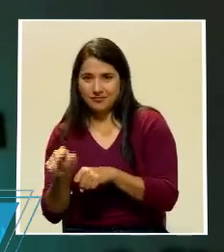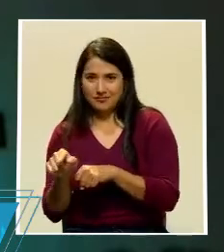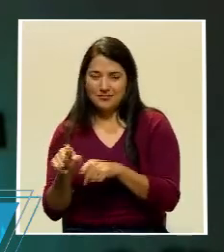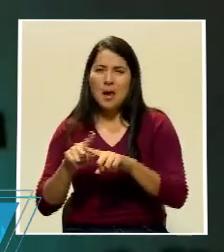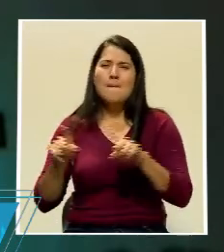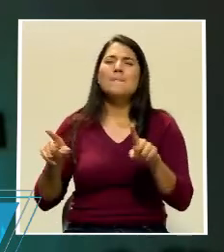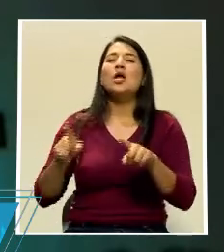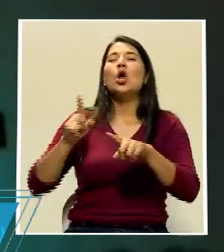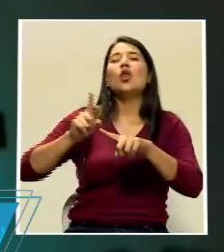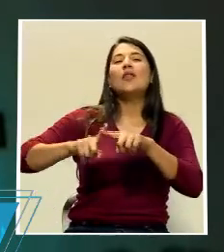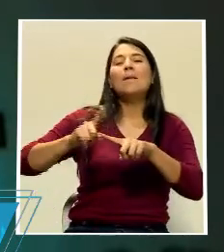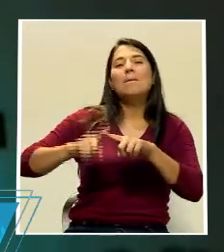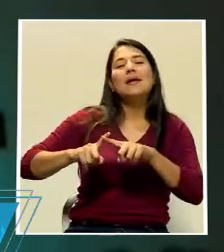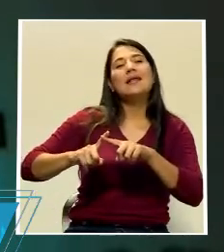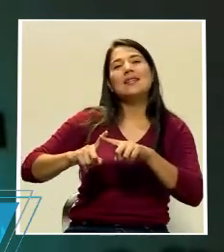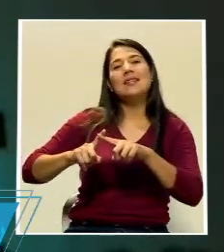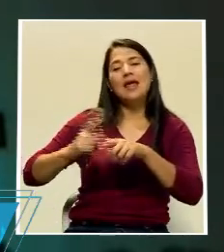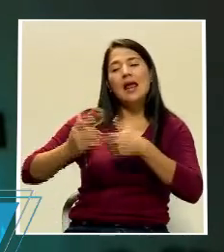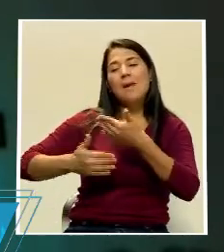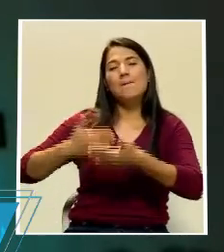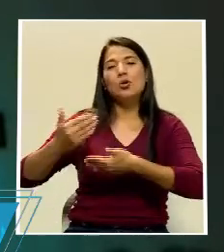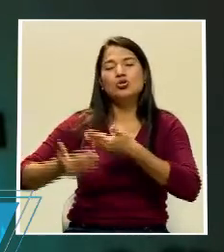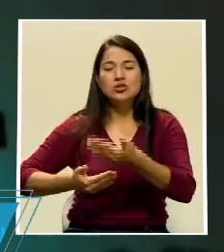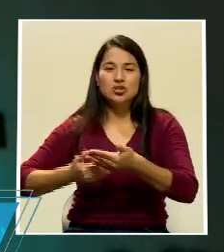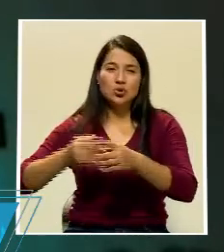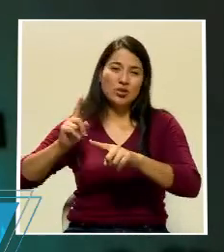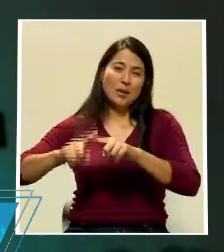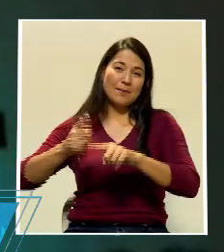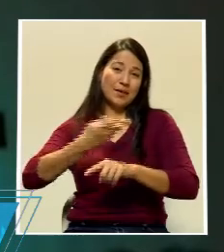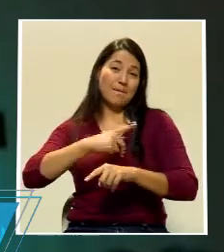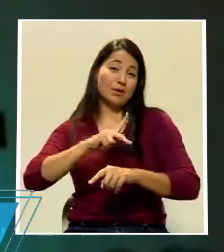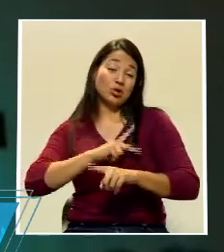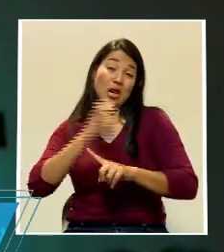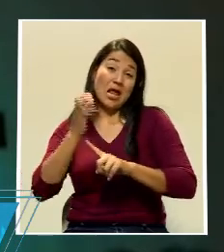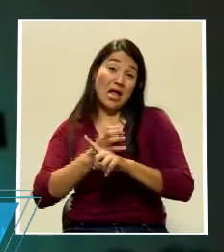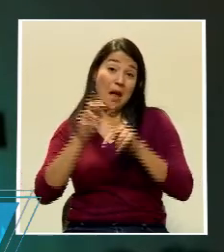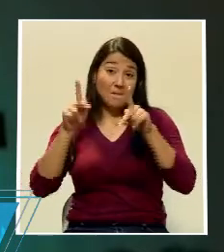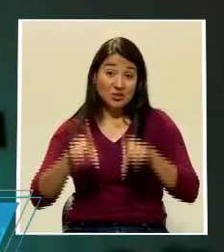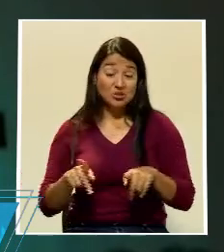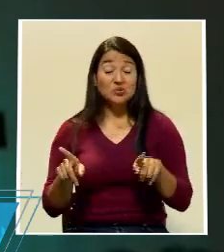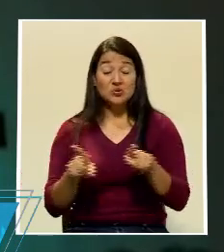como del camino y la manera de ser de cada quien también.